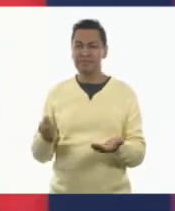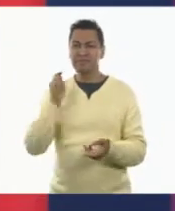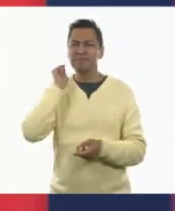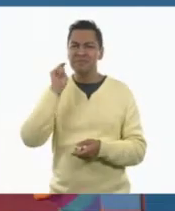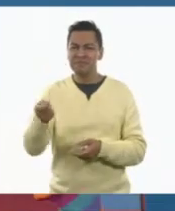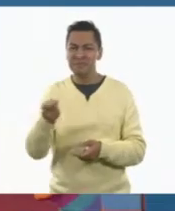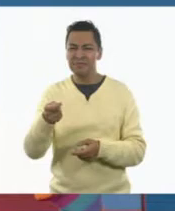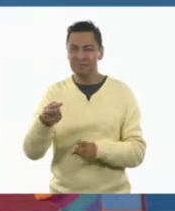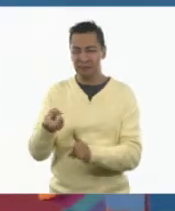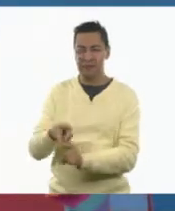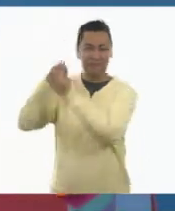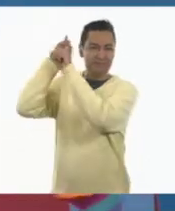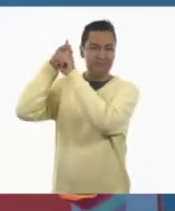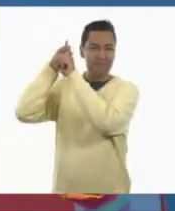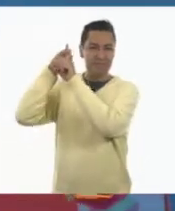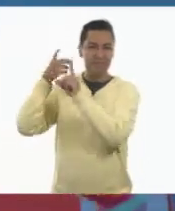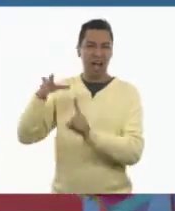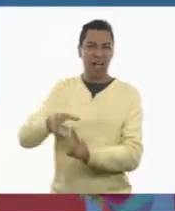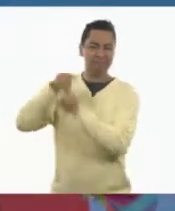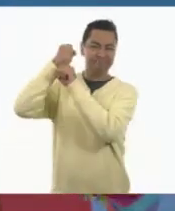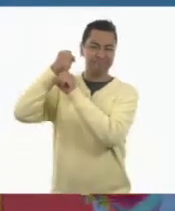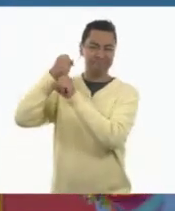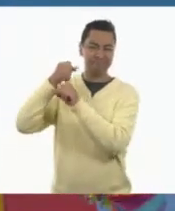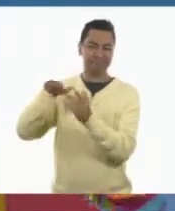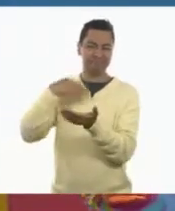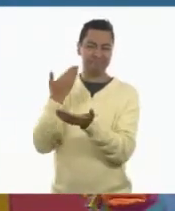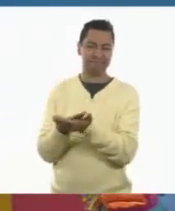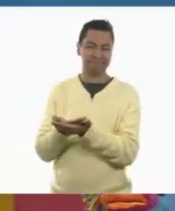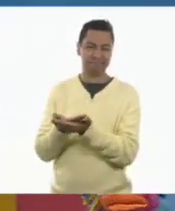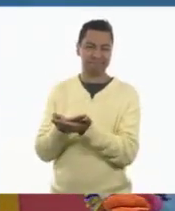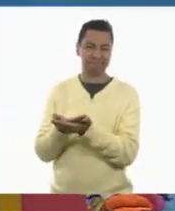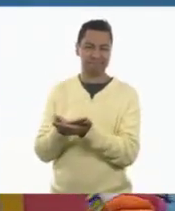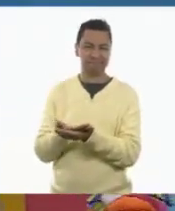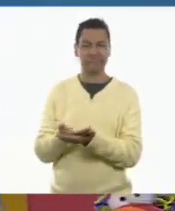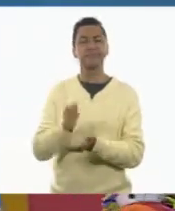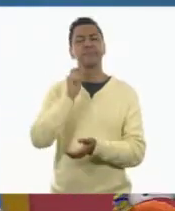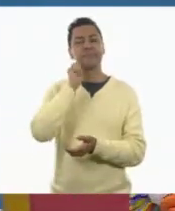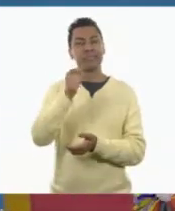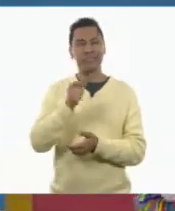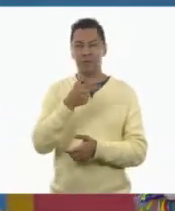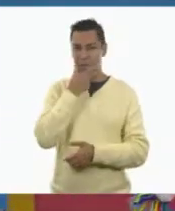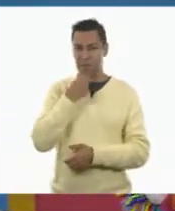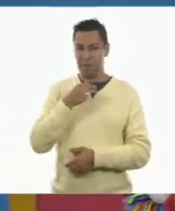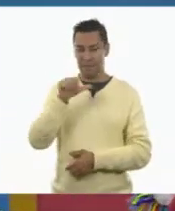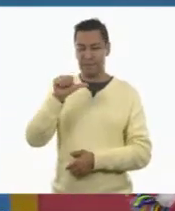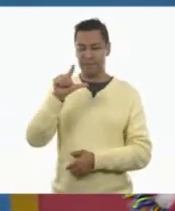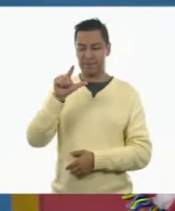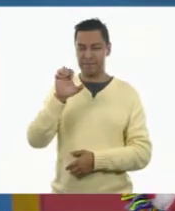una fábula, precisamente, que nos está compartiendo Ale.